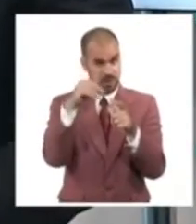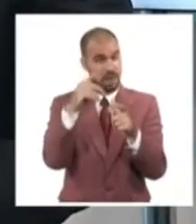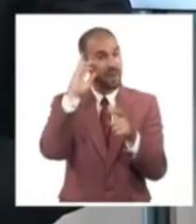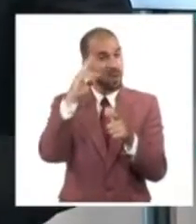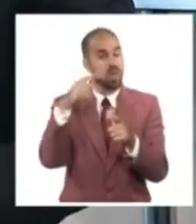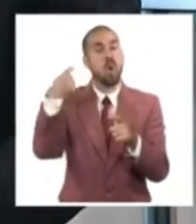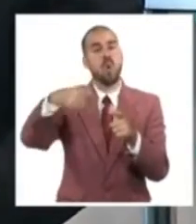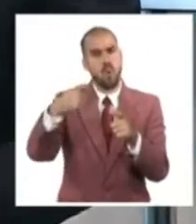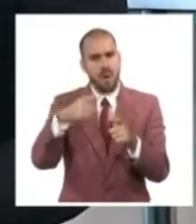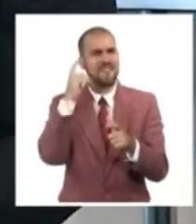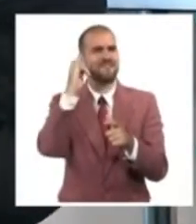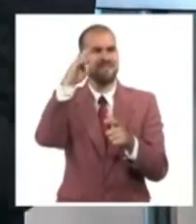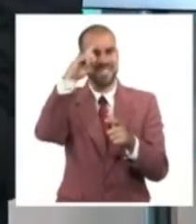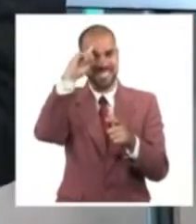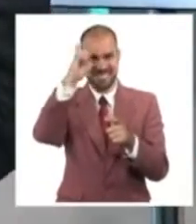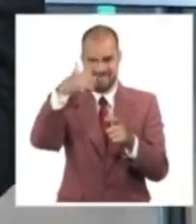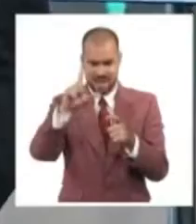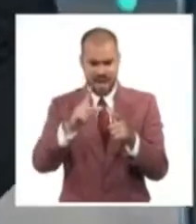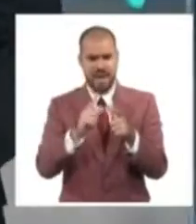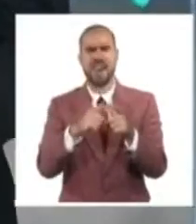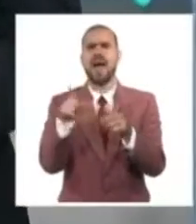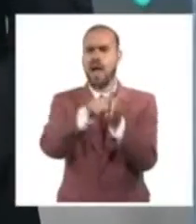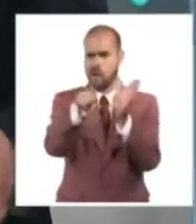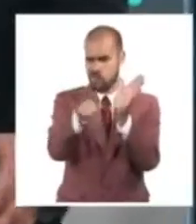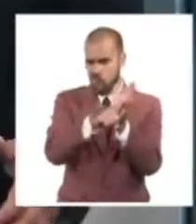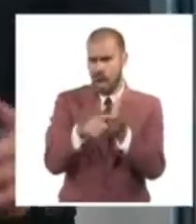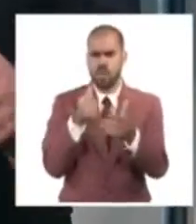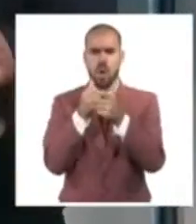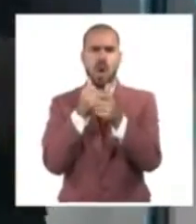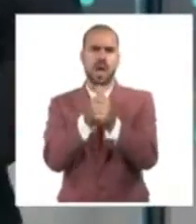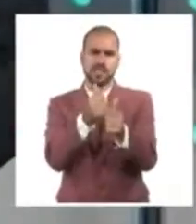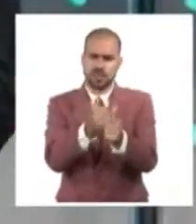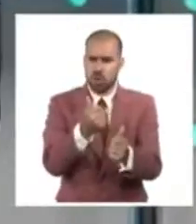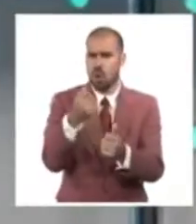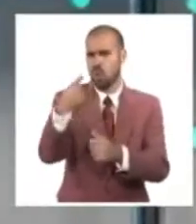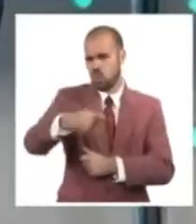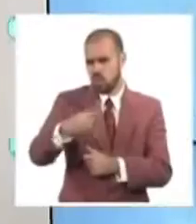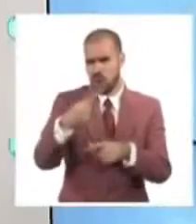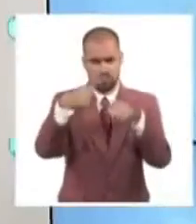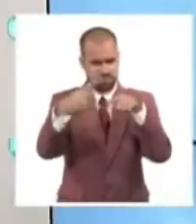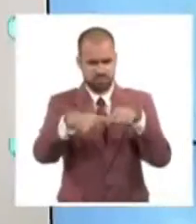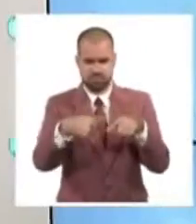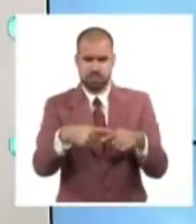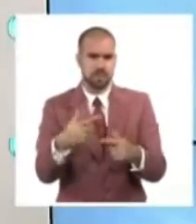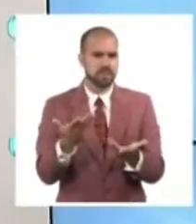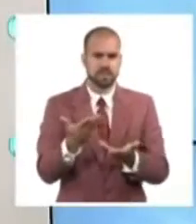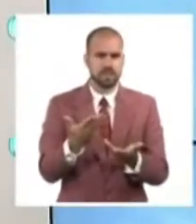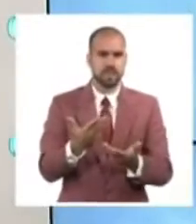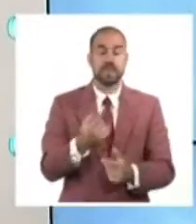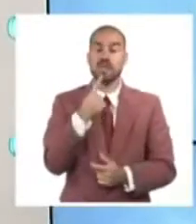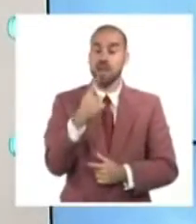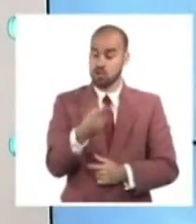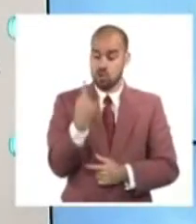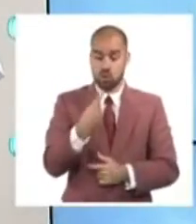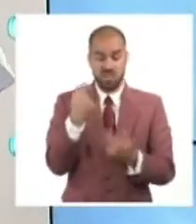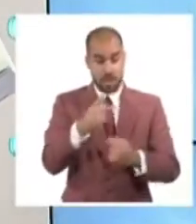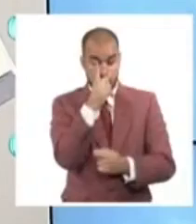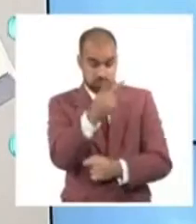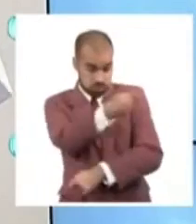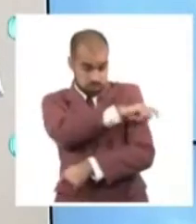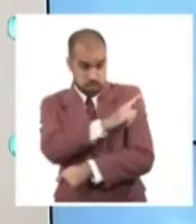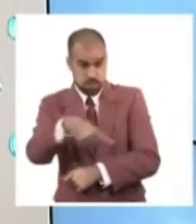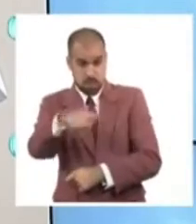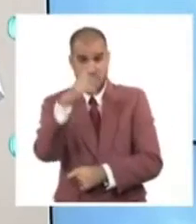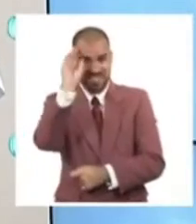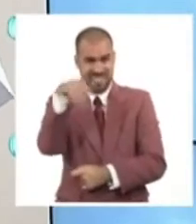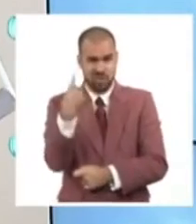fiscales, abogados, notarios, registradores, asesores jurídicos, consultores, etcétera. Que en nuestra condición de servidores públicos no podemos defraudar a